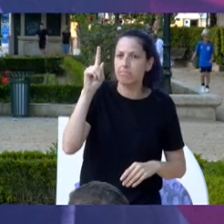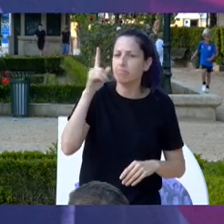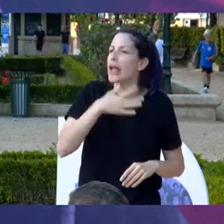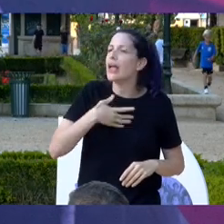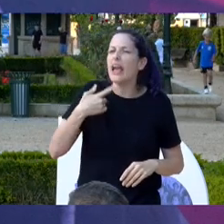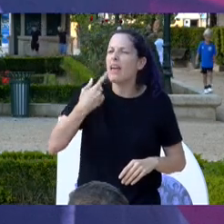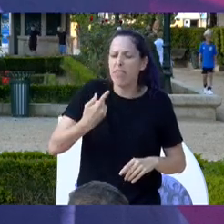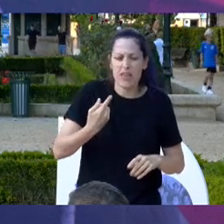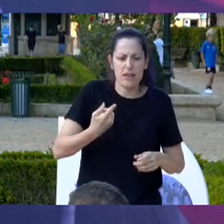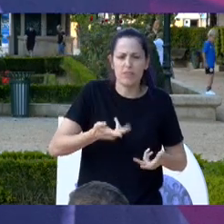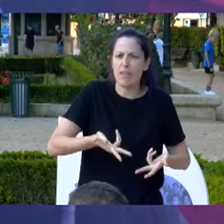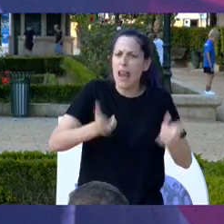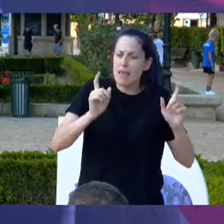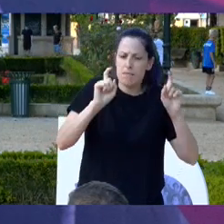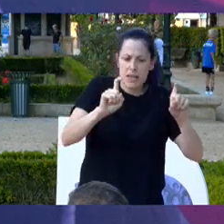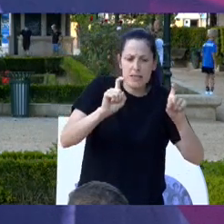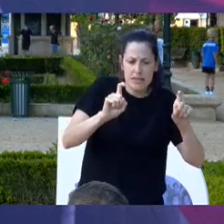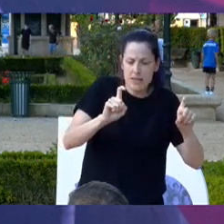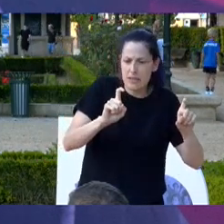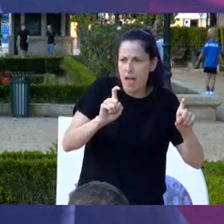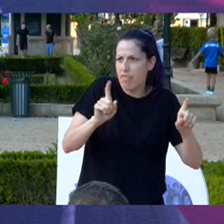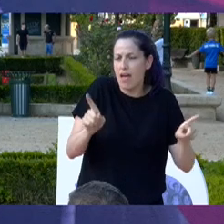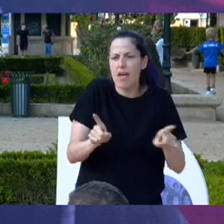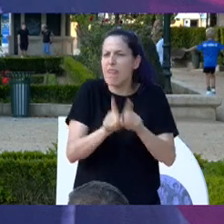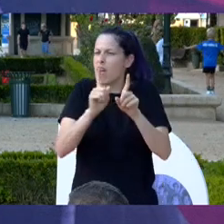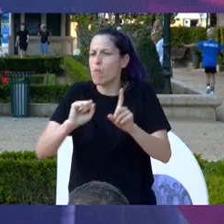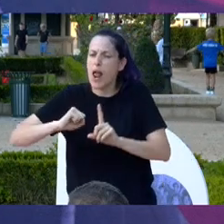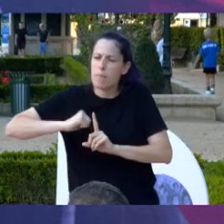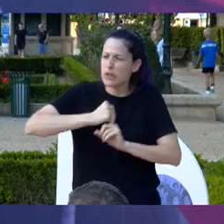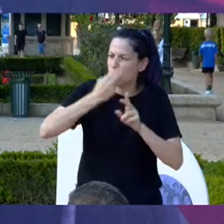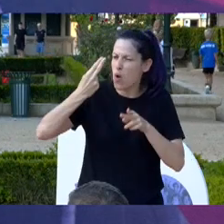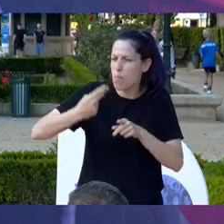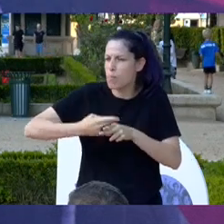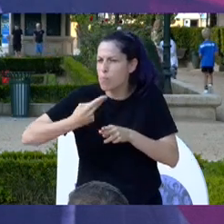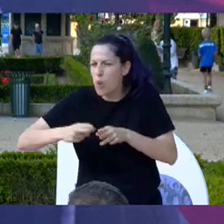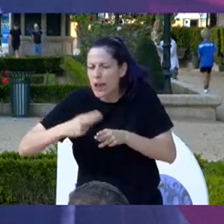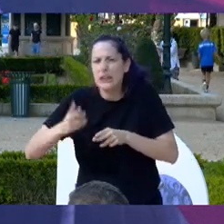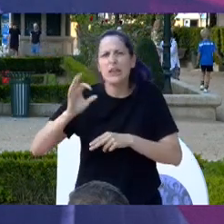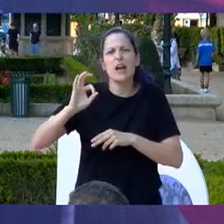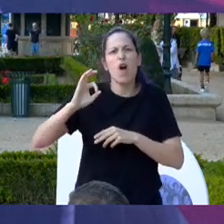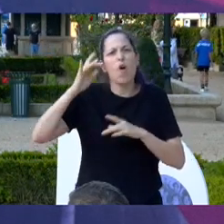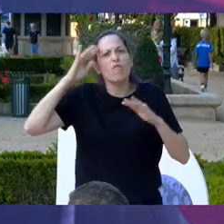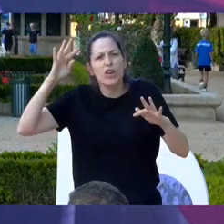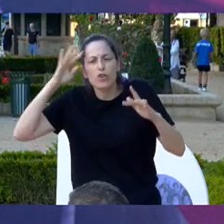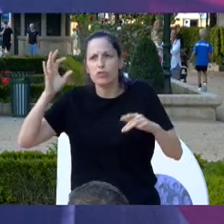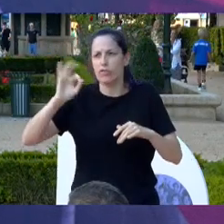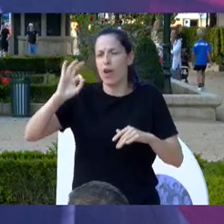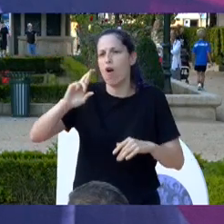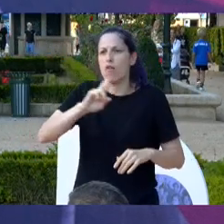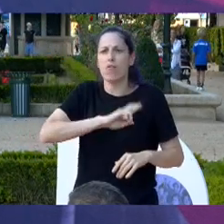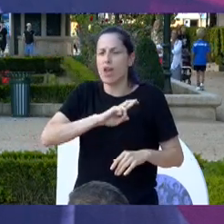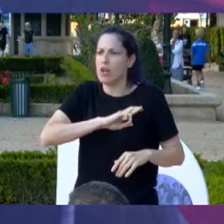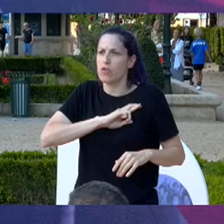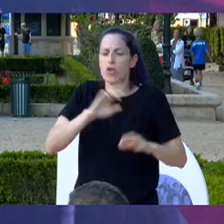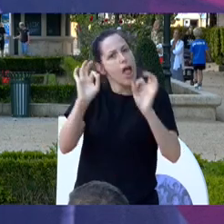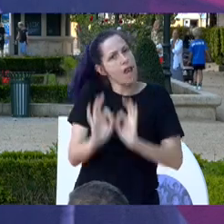a docencia como ti queiras, non libre de calquera presión política ou filosófica ou religiosa ou de calquera.